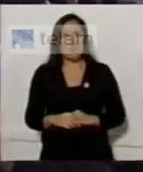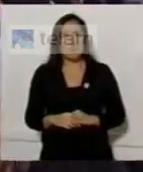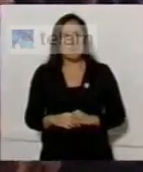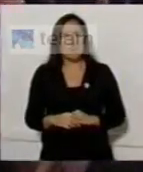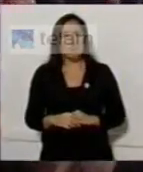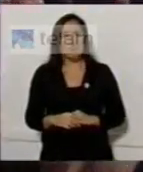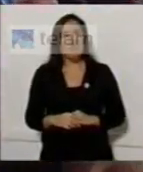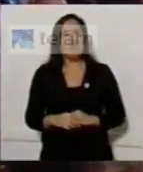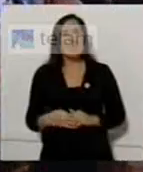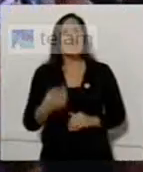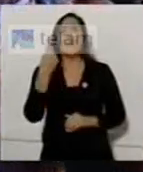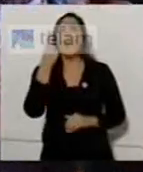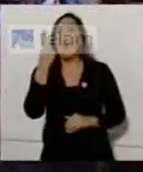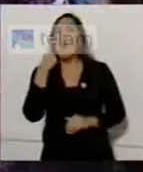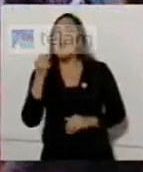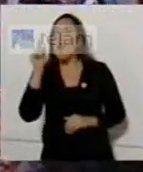Un hombre y una mujer,